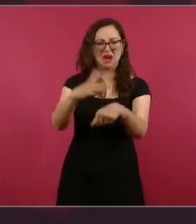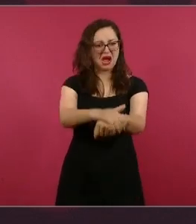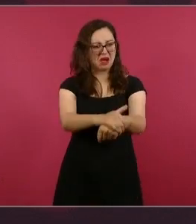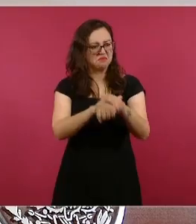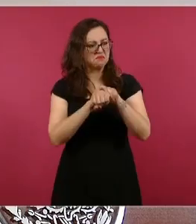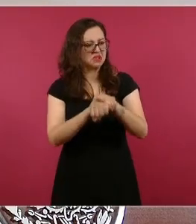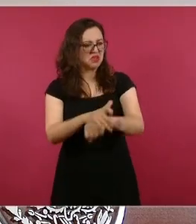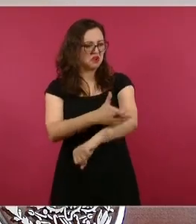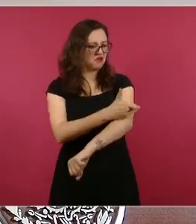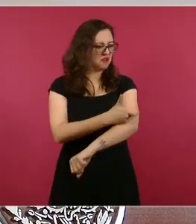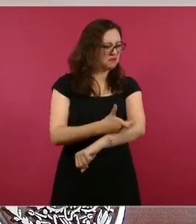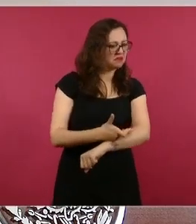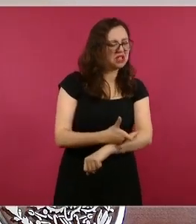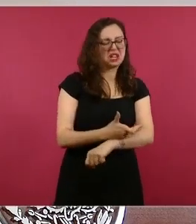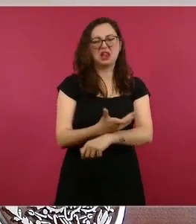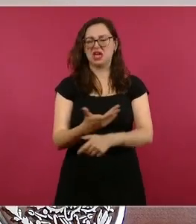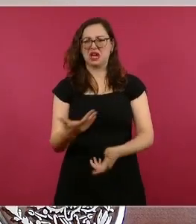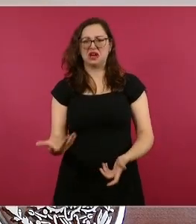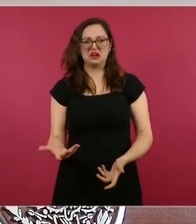allegados.